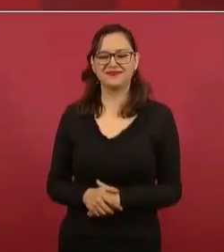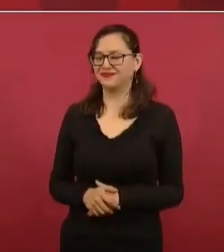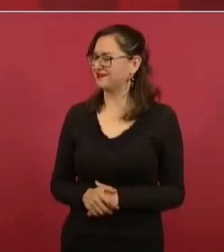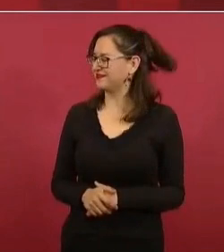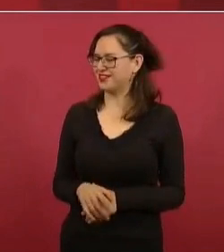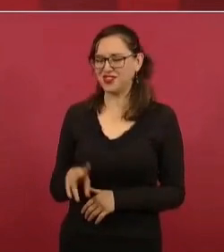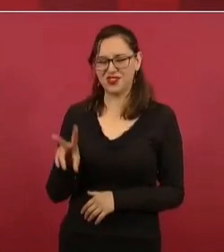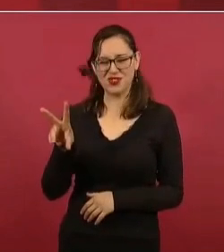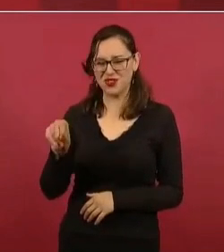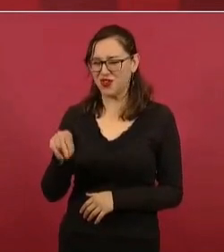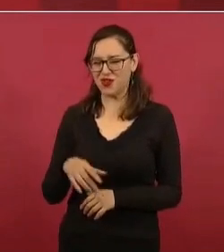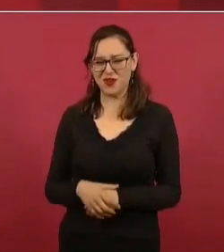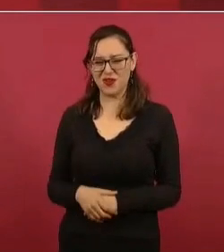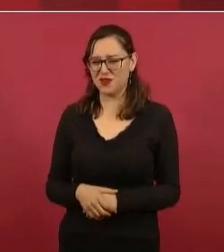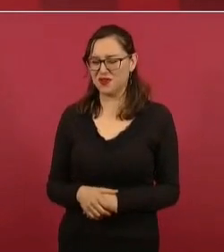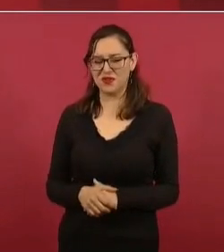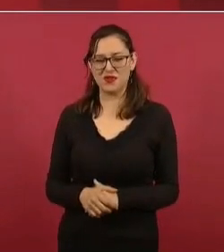maniobra